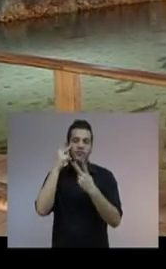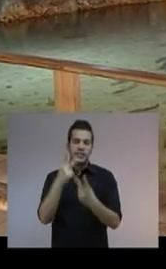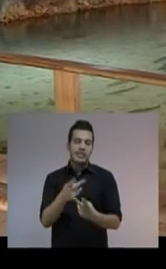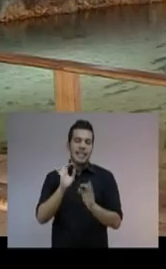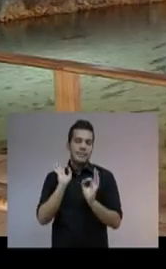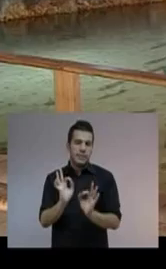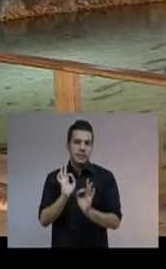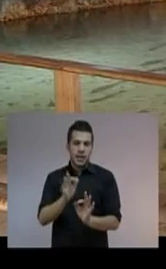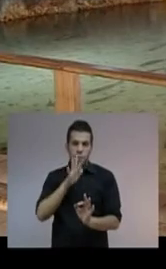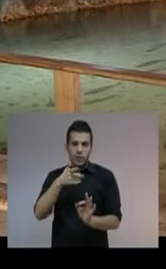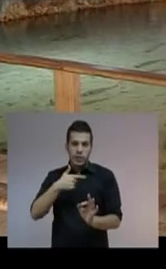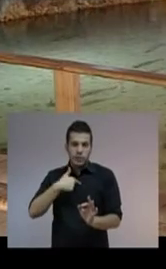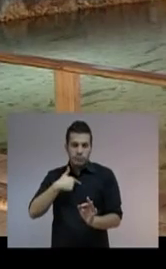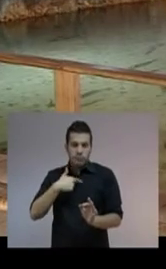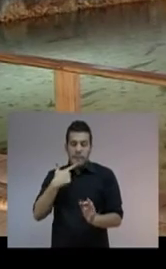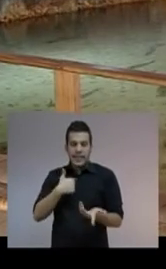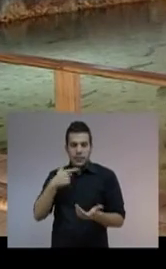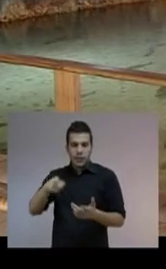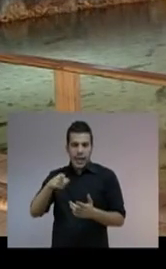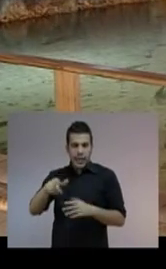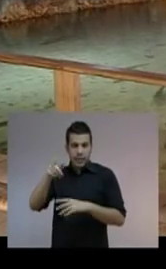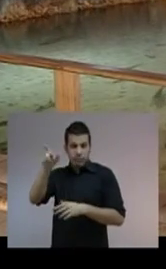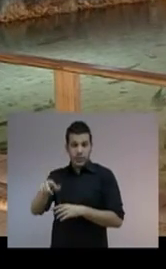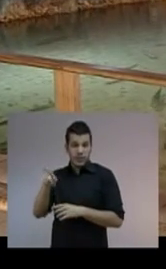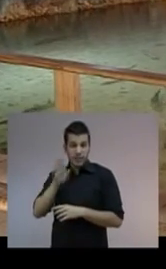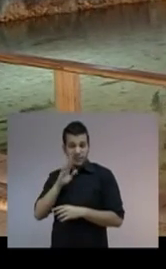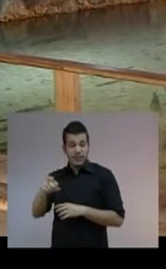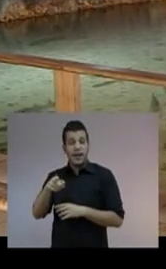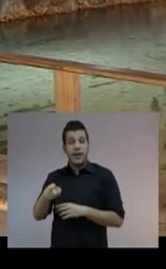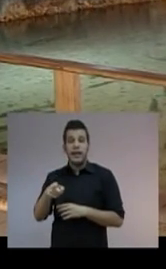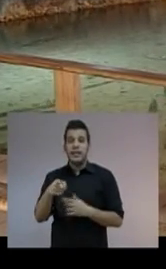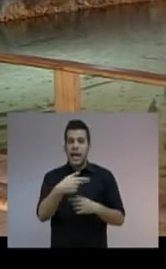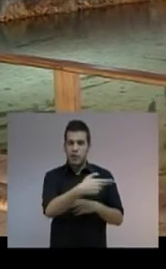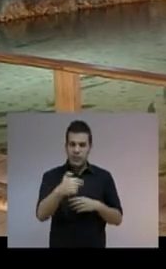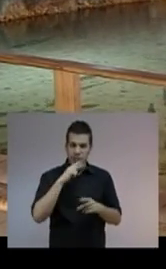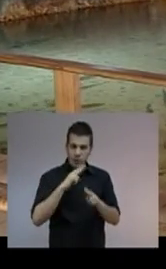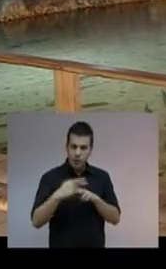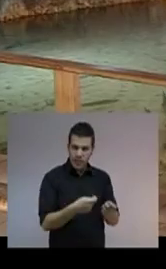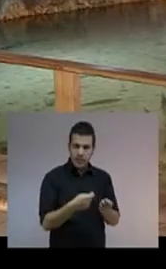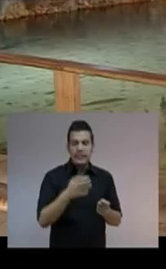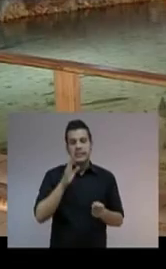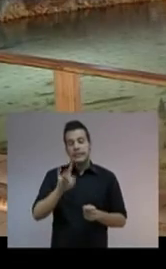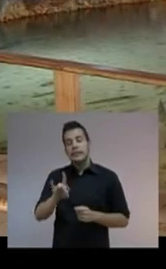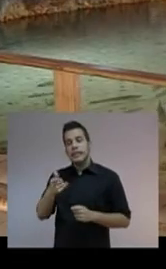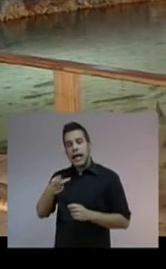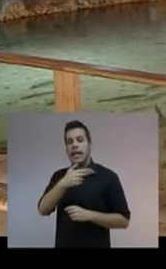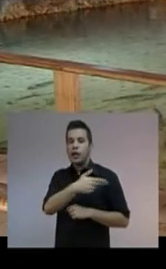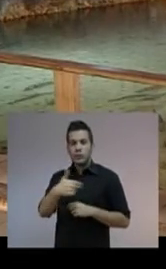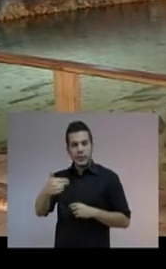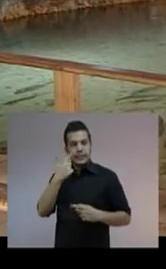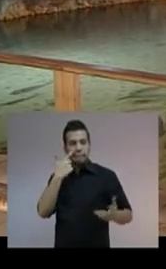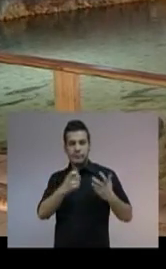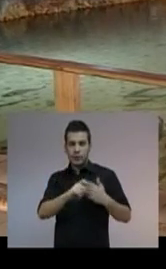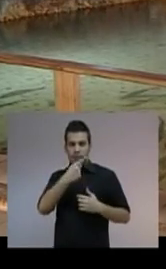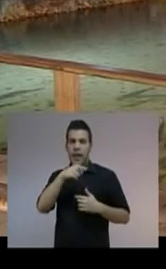me han explicado que pone nombre a los peces. Habitualmente a los peces más vistosos les pone un nombre